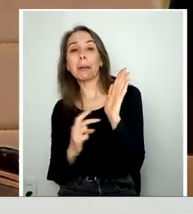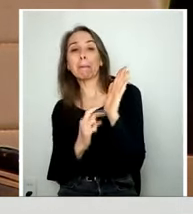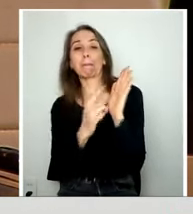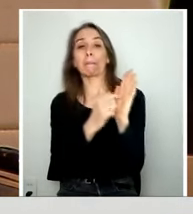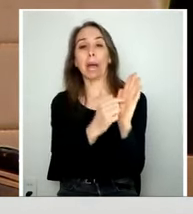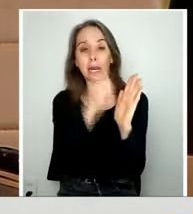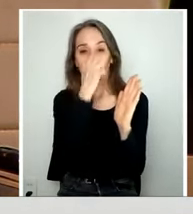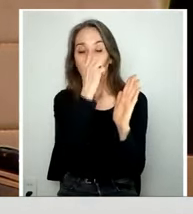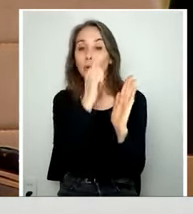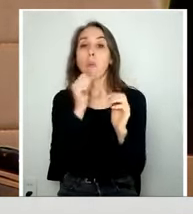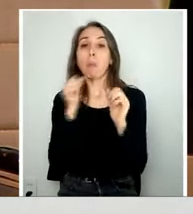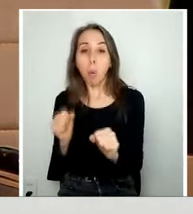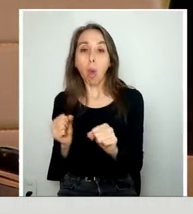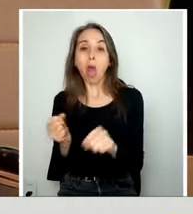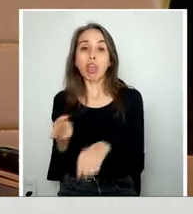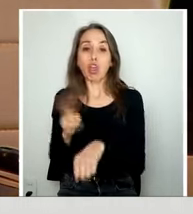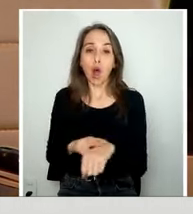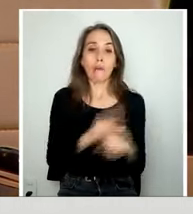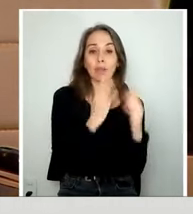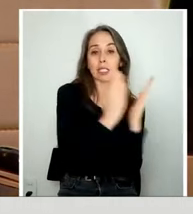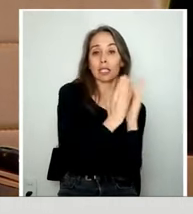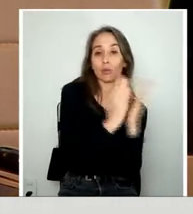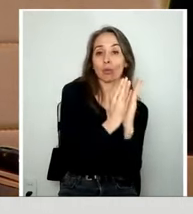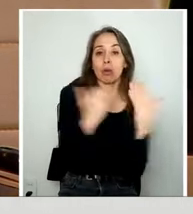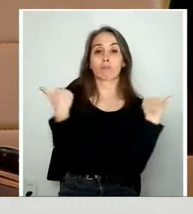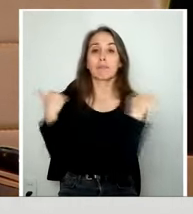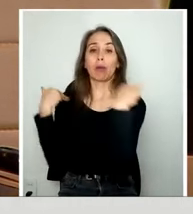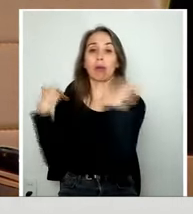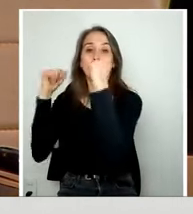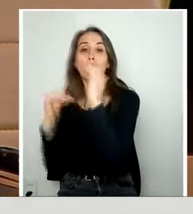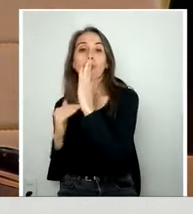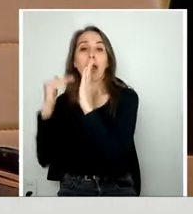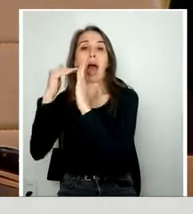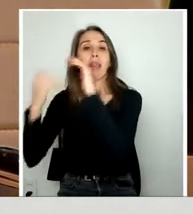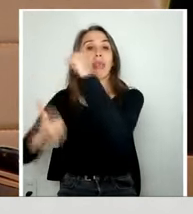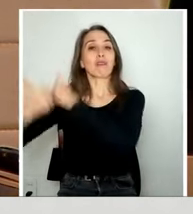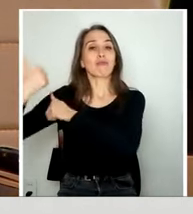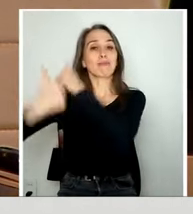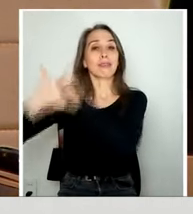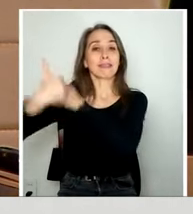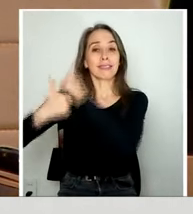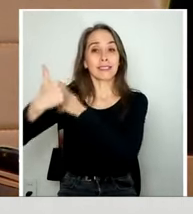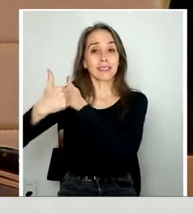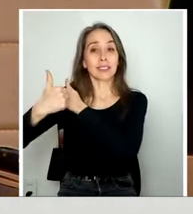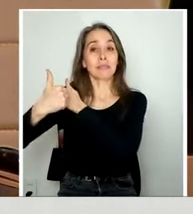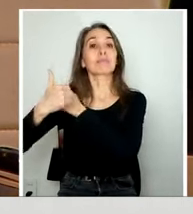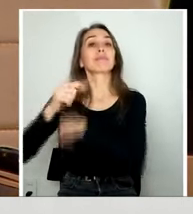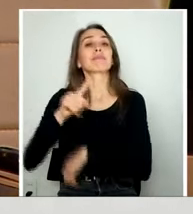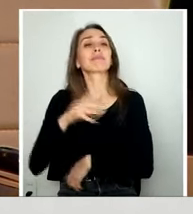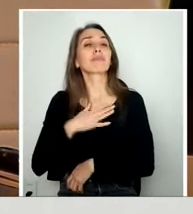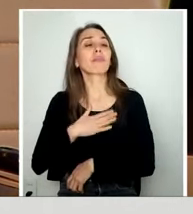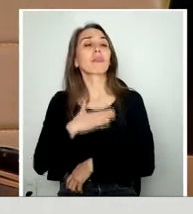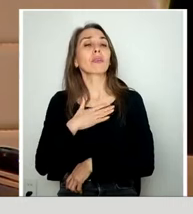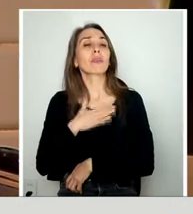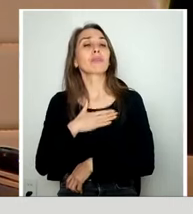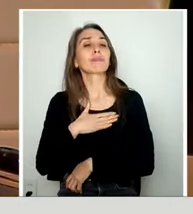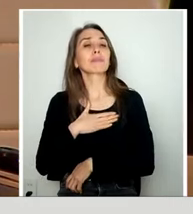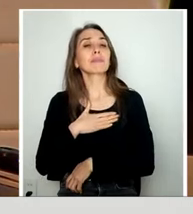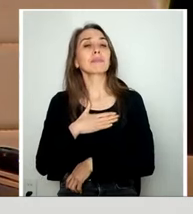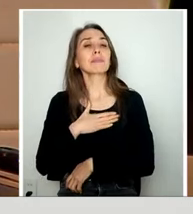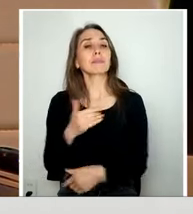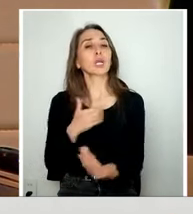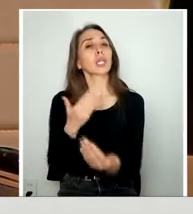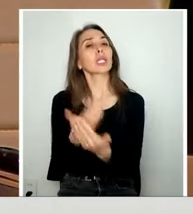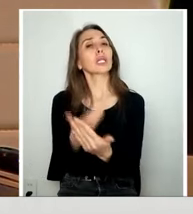estudios con la práctica deportiva de alto rendimiento quisiera aprovechar la oportunidad para